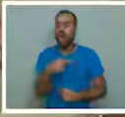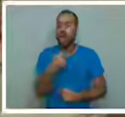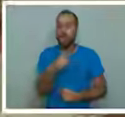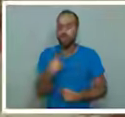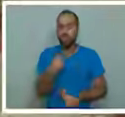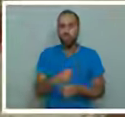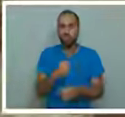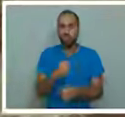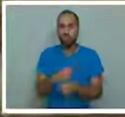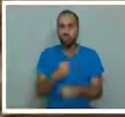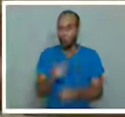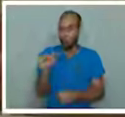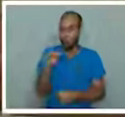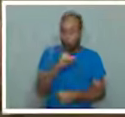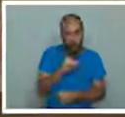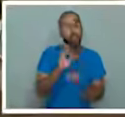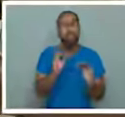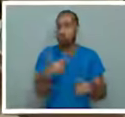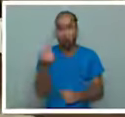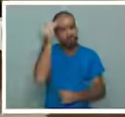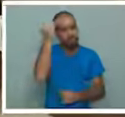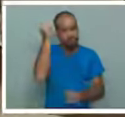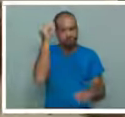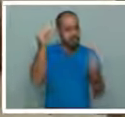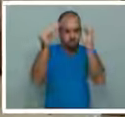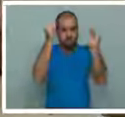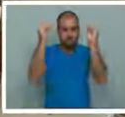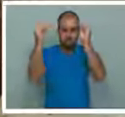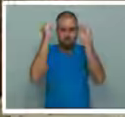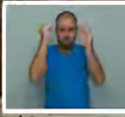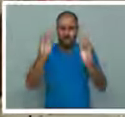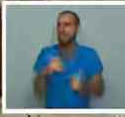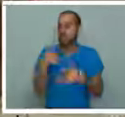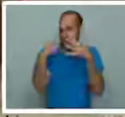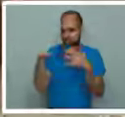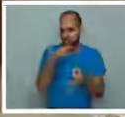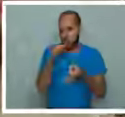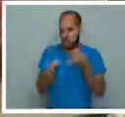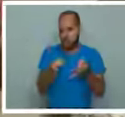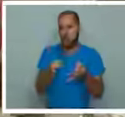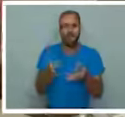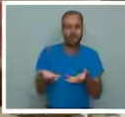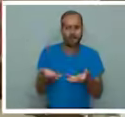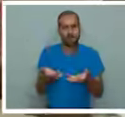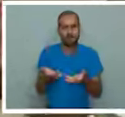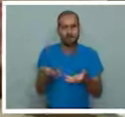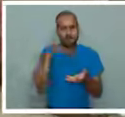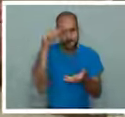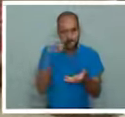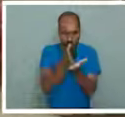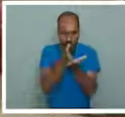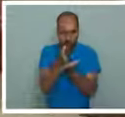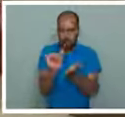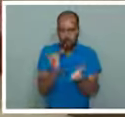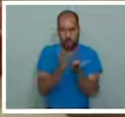importancia le concede estuvo ahora que hablas del hecho de poder continuar creciendo al hecho de las alianzas que mantienen con las universidades y que ustedes puedan